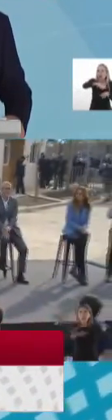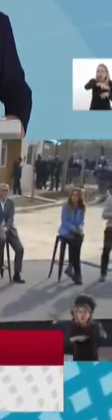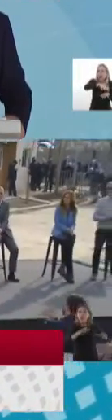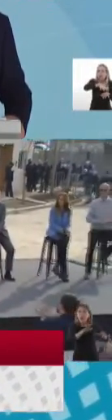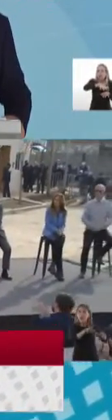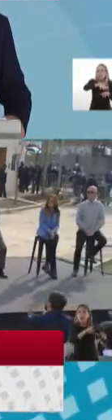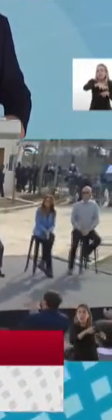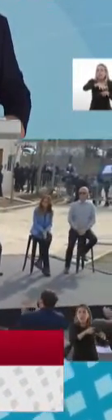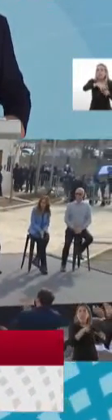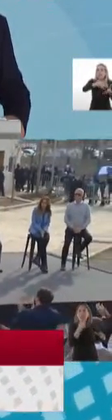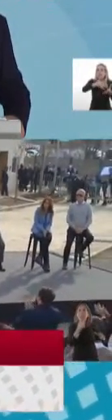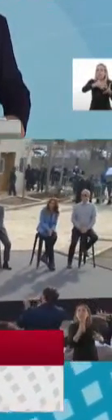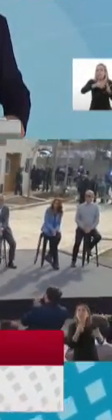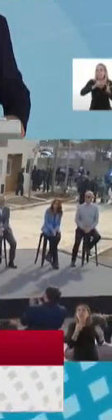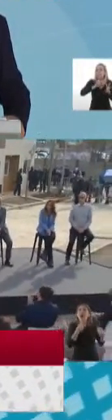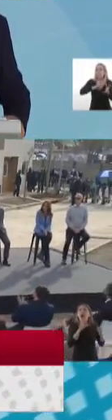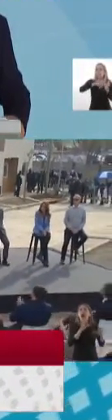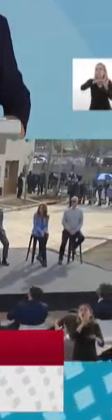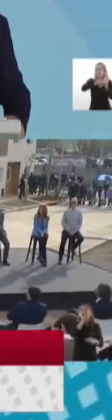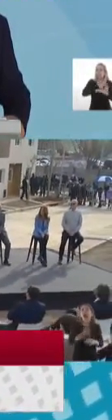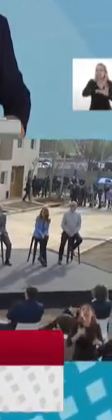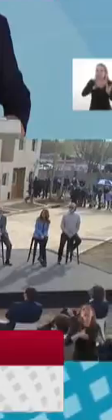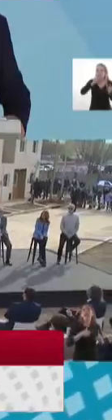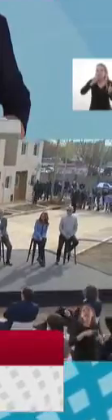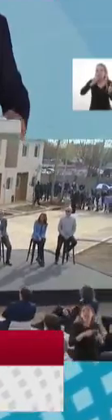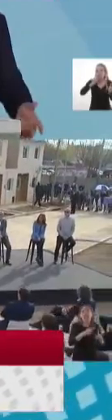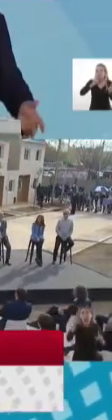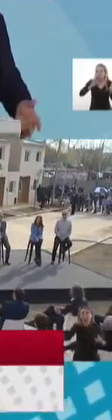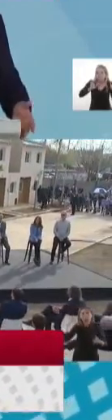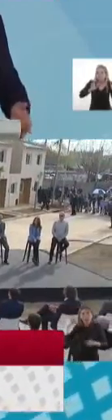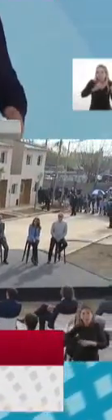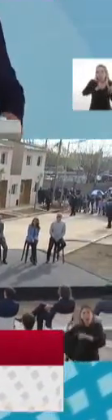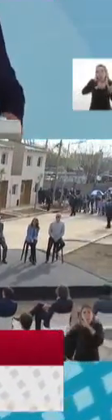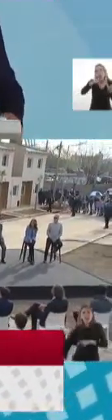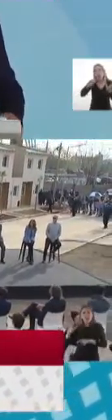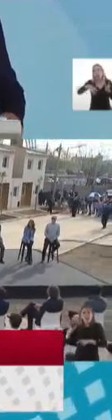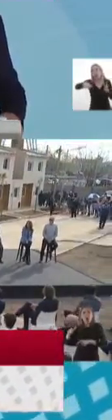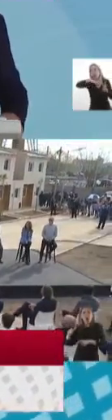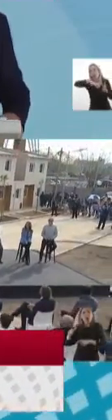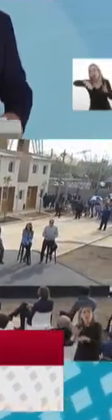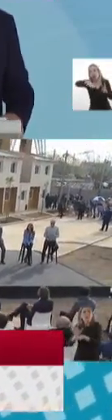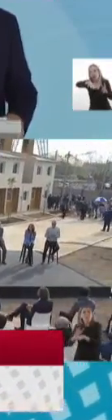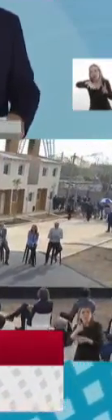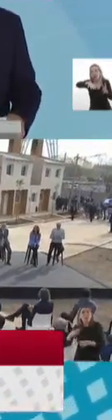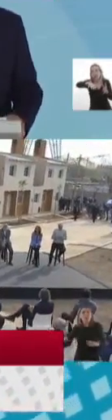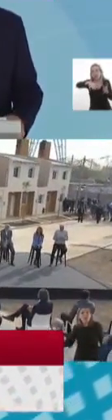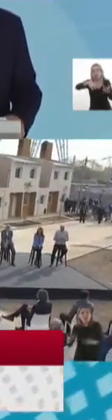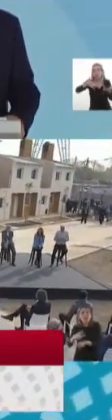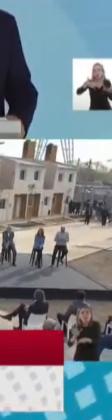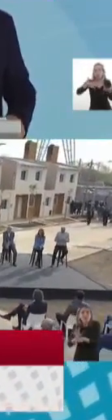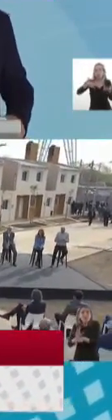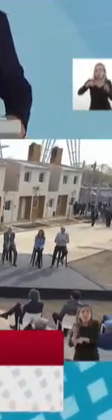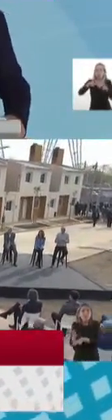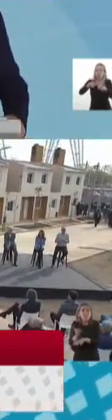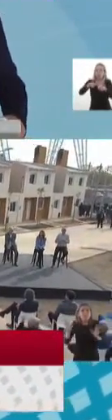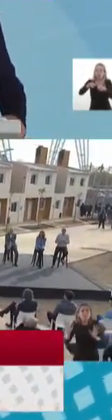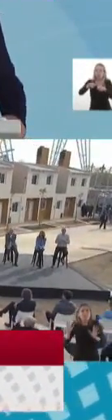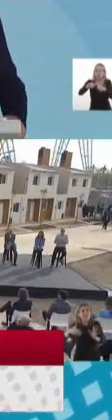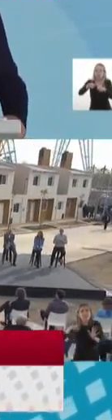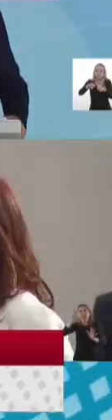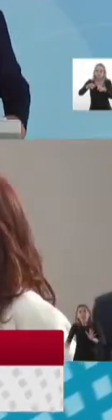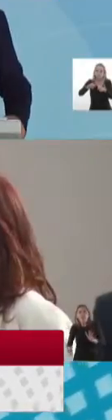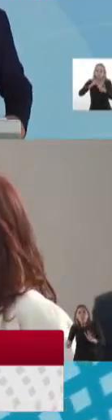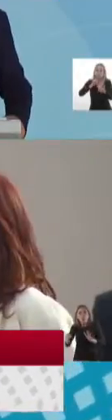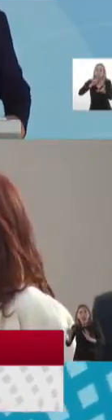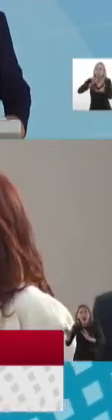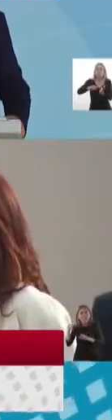otro lado elevar la vida mucho más en otras cosas sus pequeñas grandes cosas que en la caja de resonancia de la política y del círculo rojo es